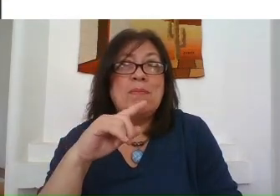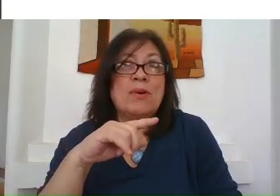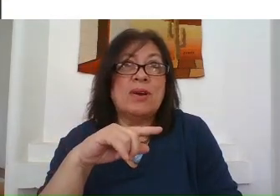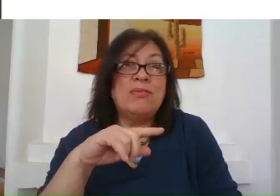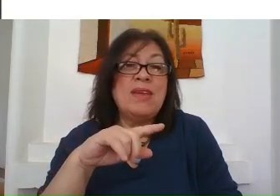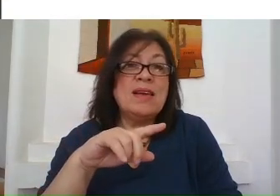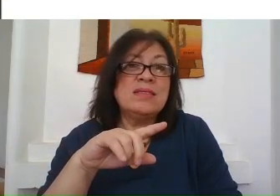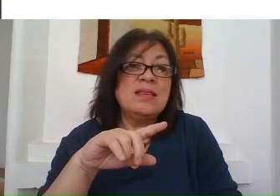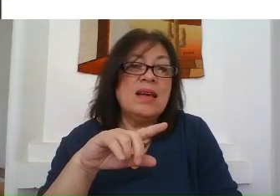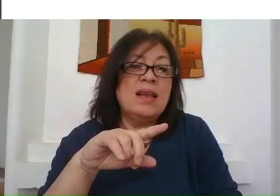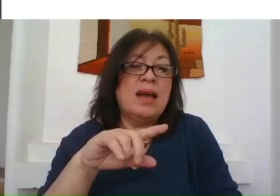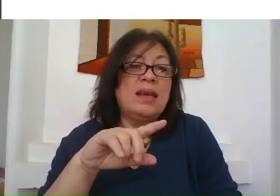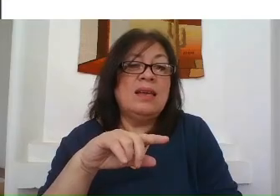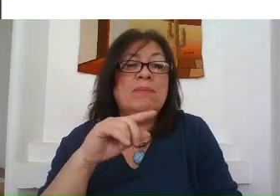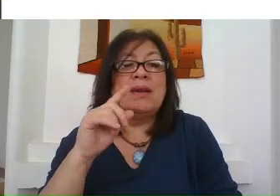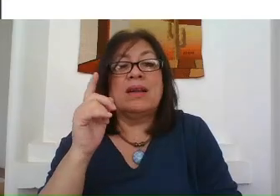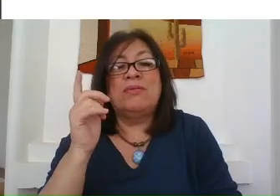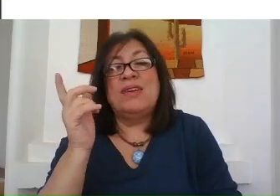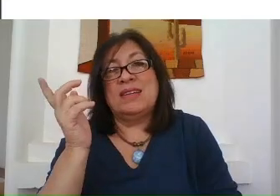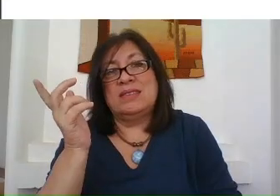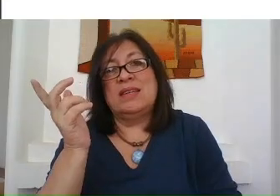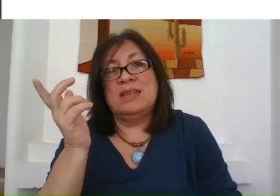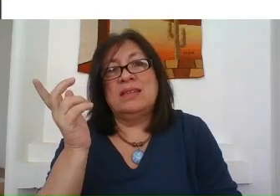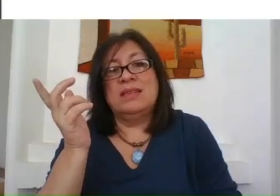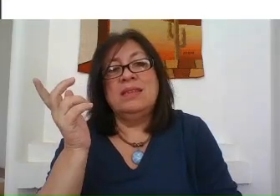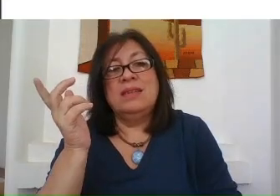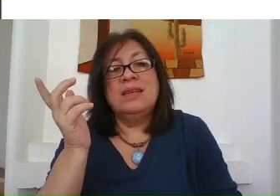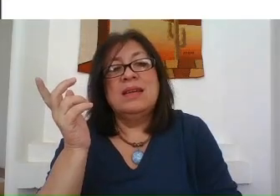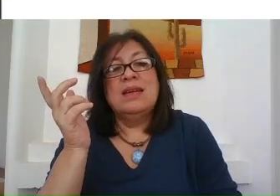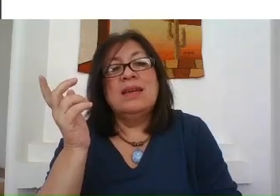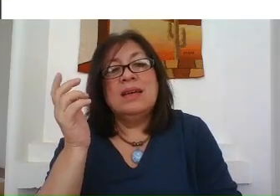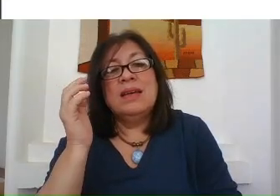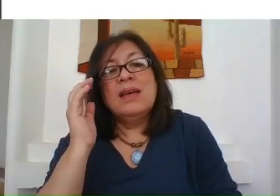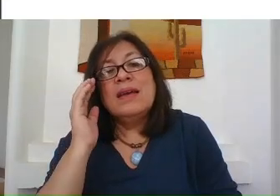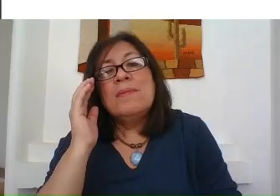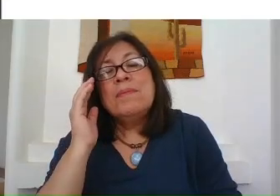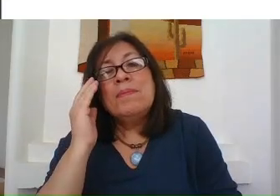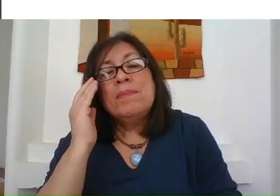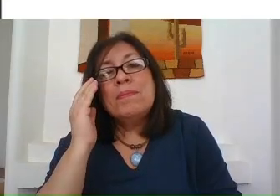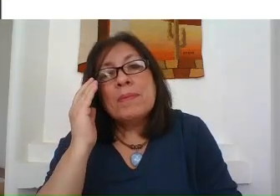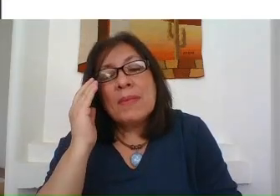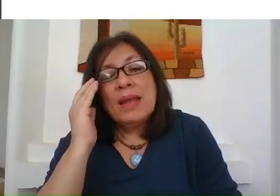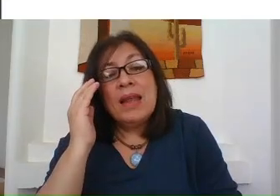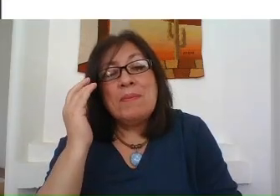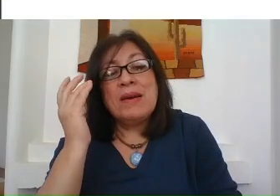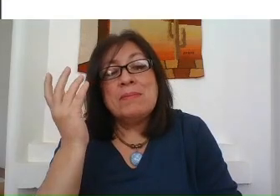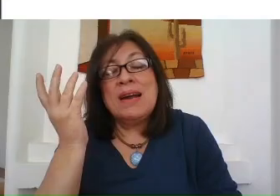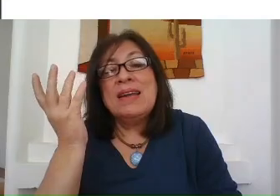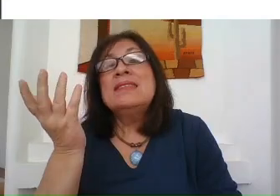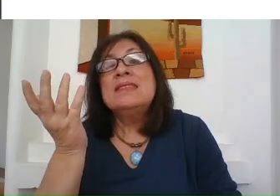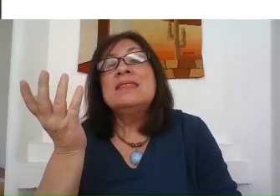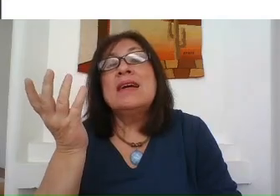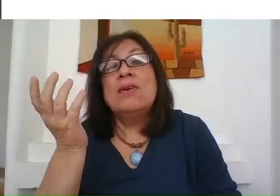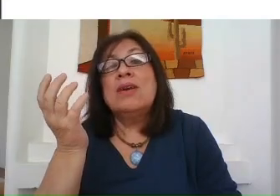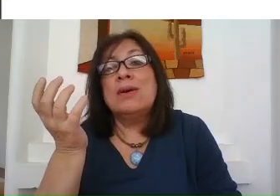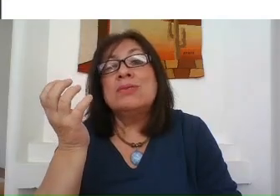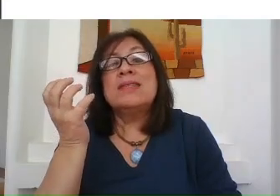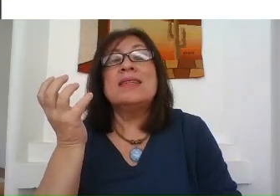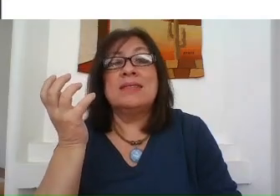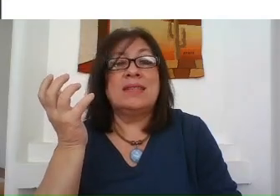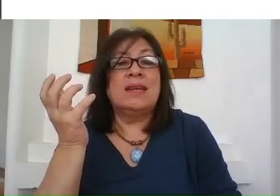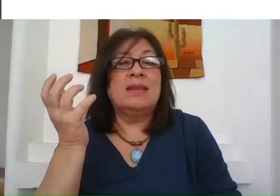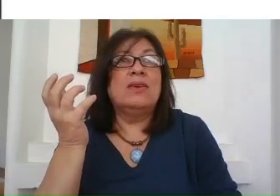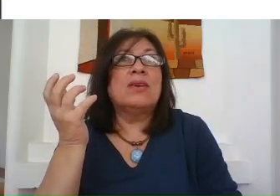La hiporreflexia, la hiperreflexia. Eh, la permanencia o